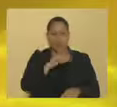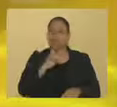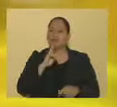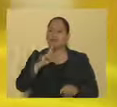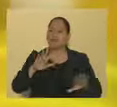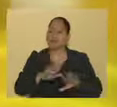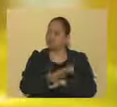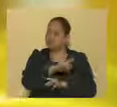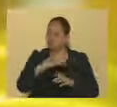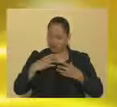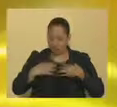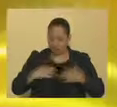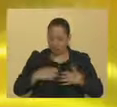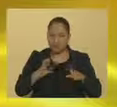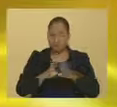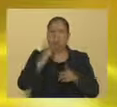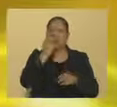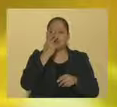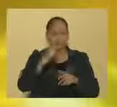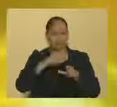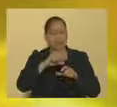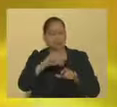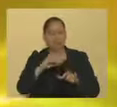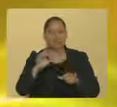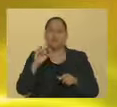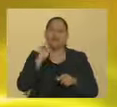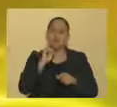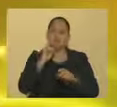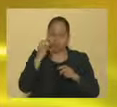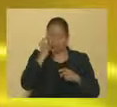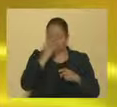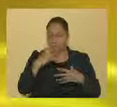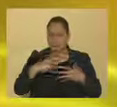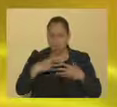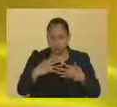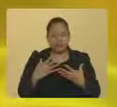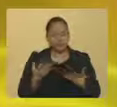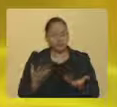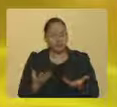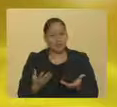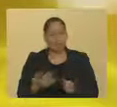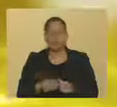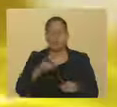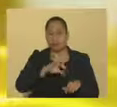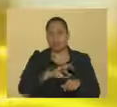está sucediendo. Porque normalmente esto de la pubertad precoz se da,